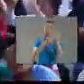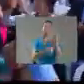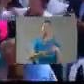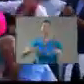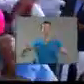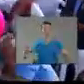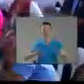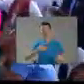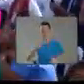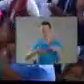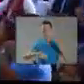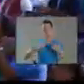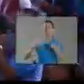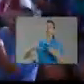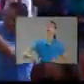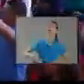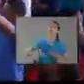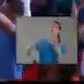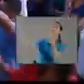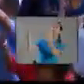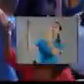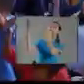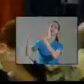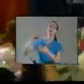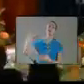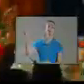presencia, me gozaré y le